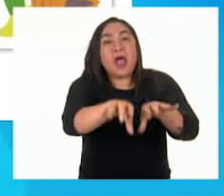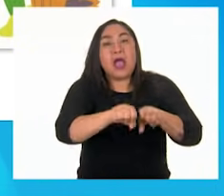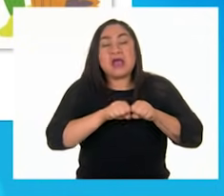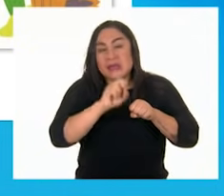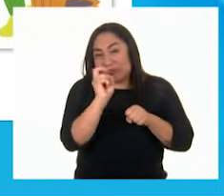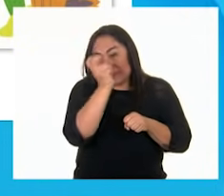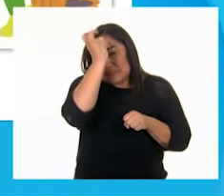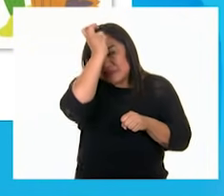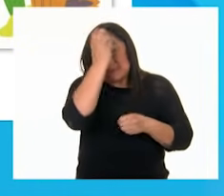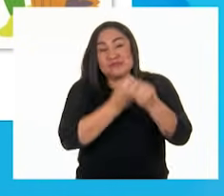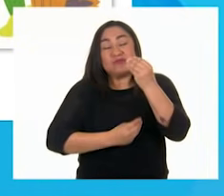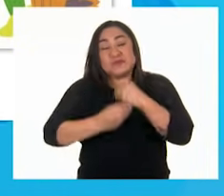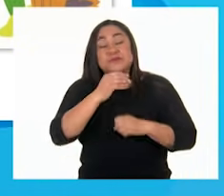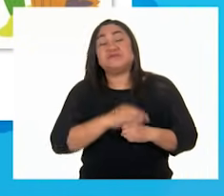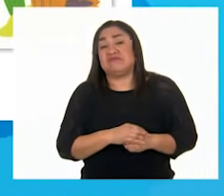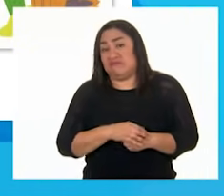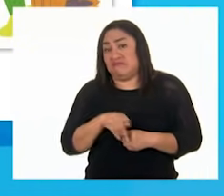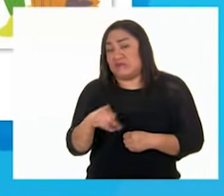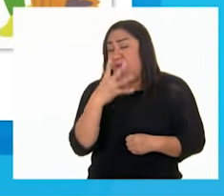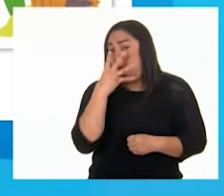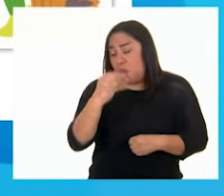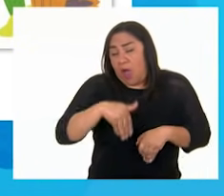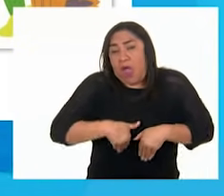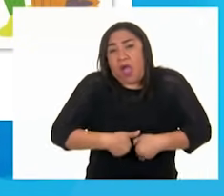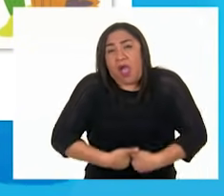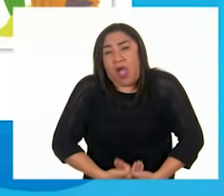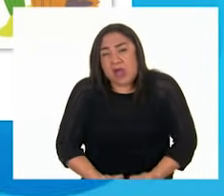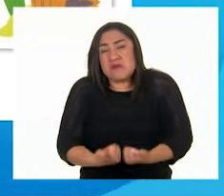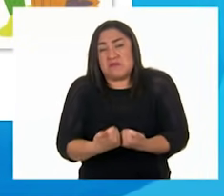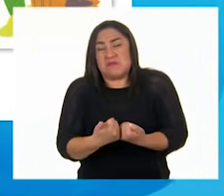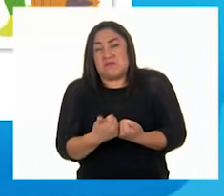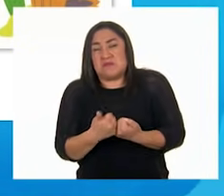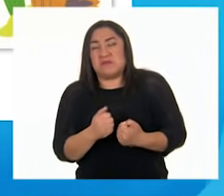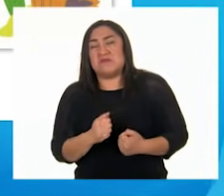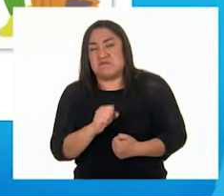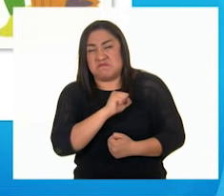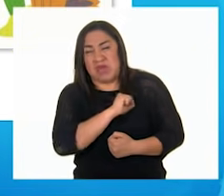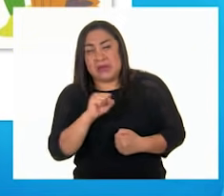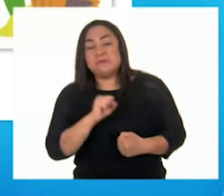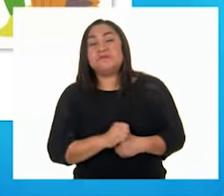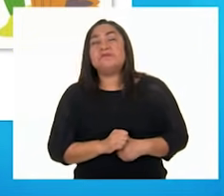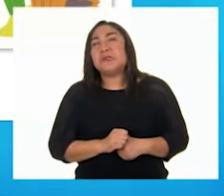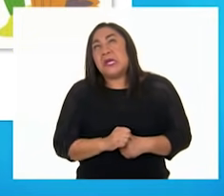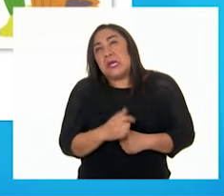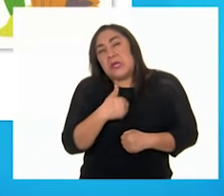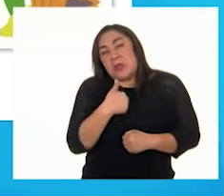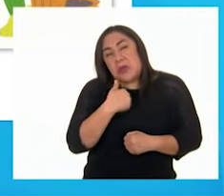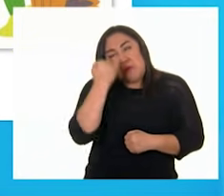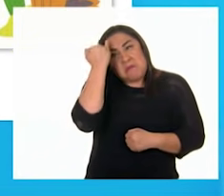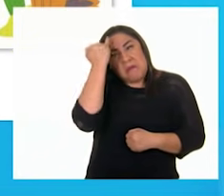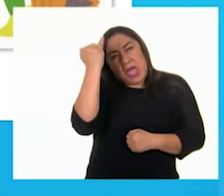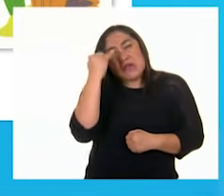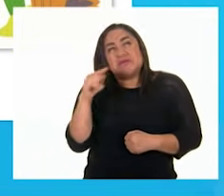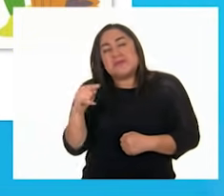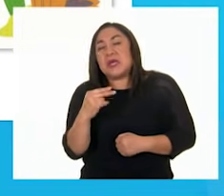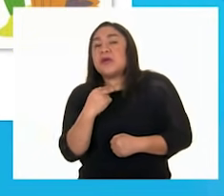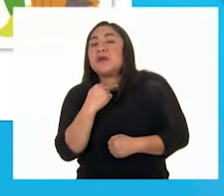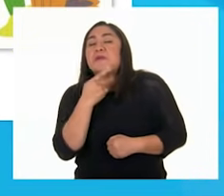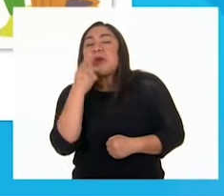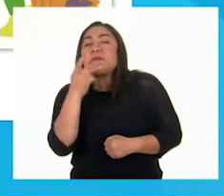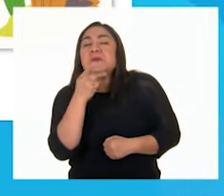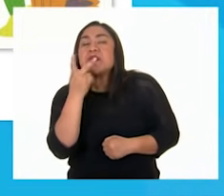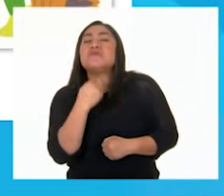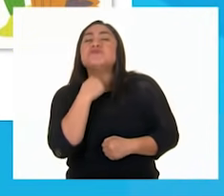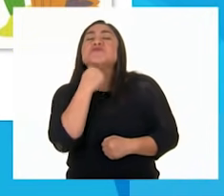lobo feroz y muy hambriento. Frase, me imagino que dice con su voz suave.